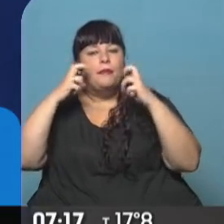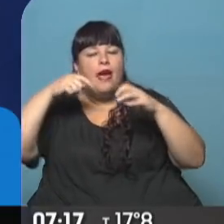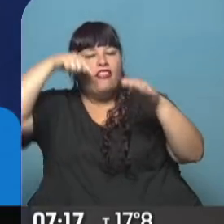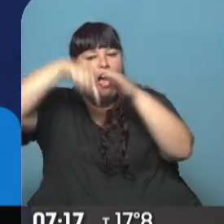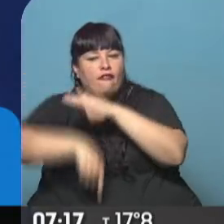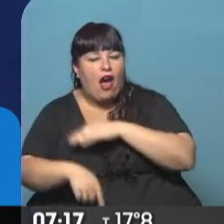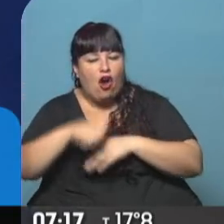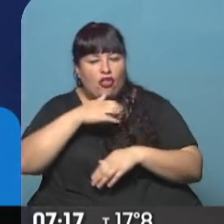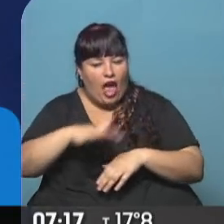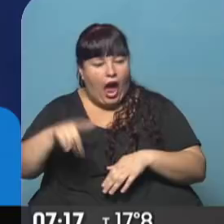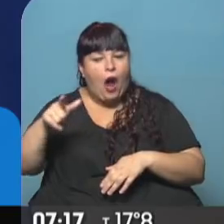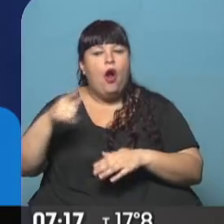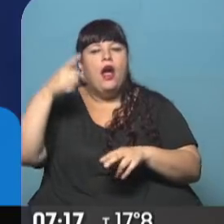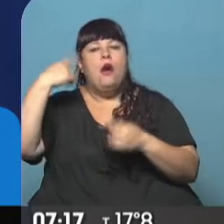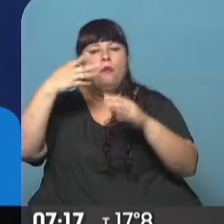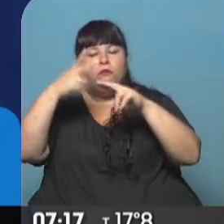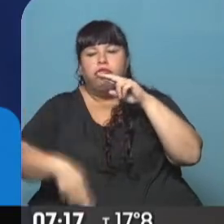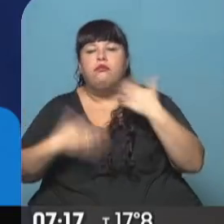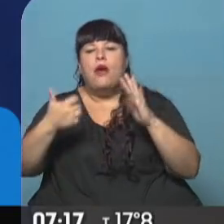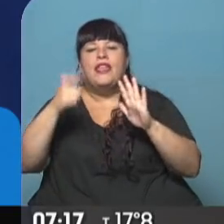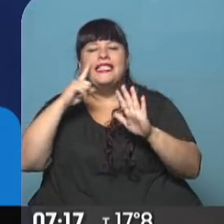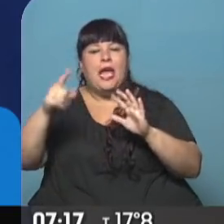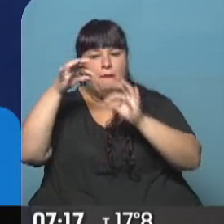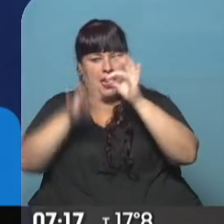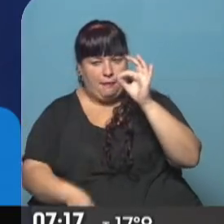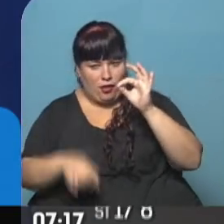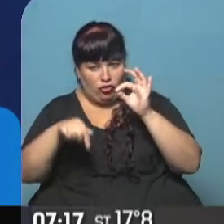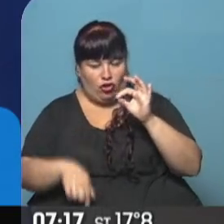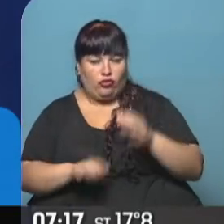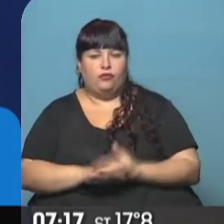subacua, con un límite de operación de 6.000 metros.